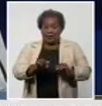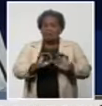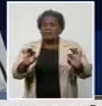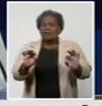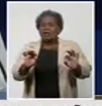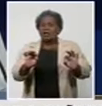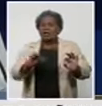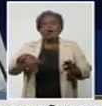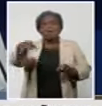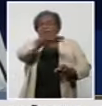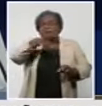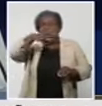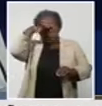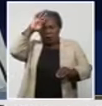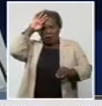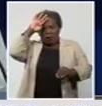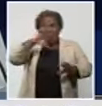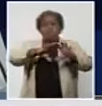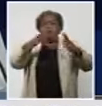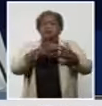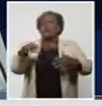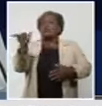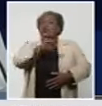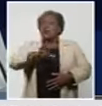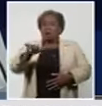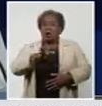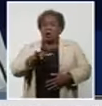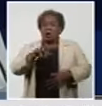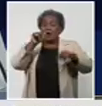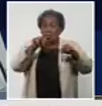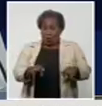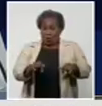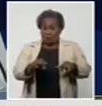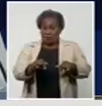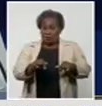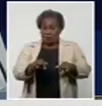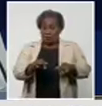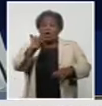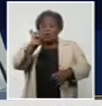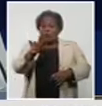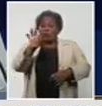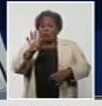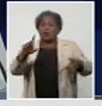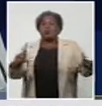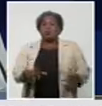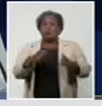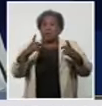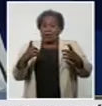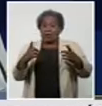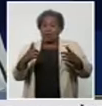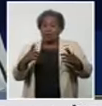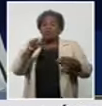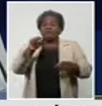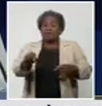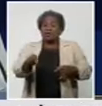cubanos y para el mundo. Se celebra el 94 aniversario del cumpleaños